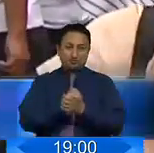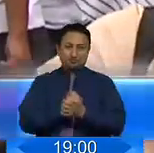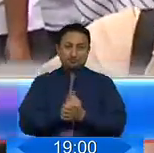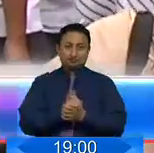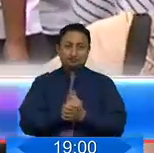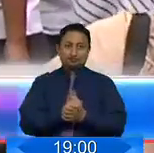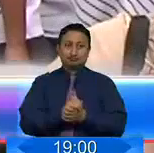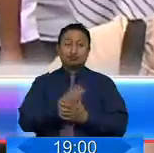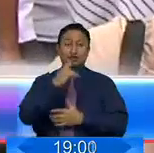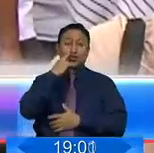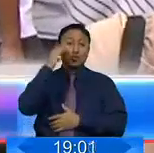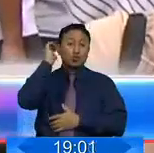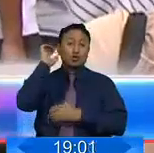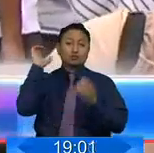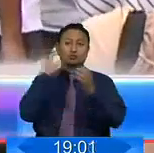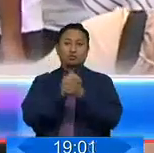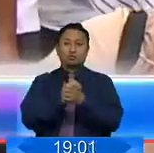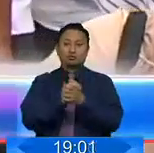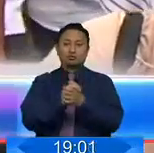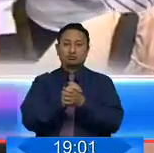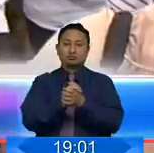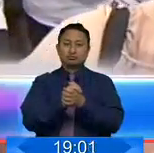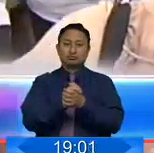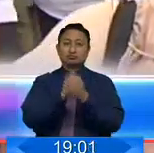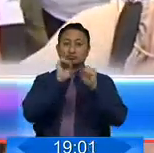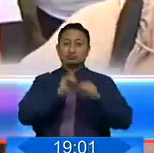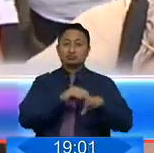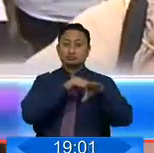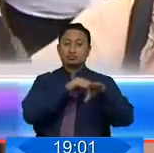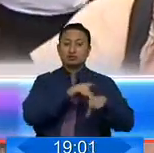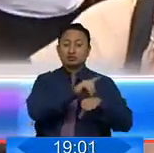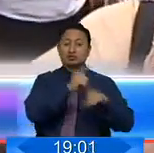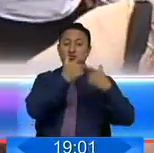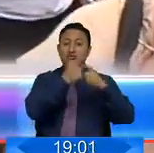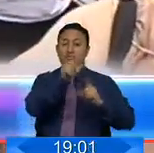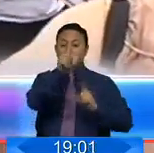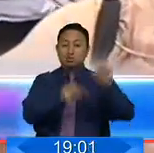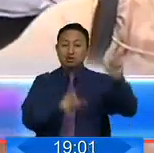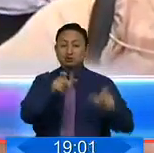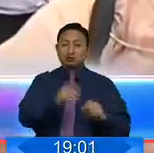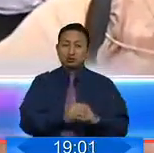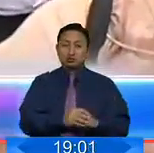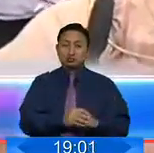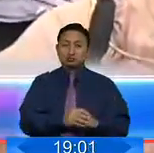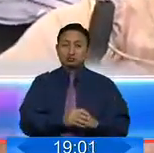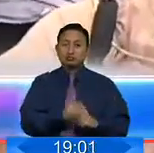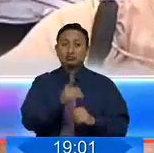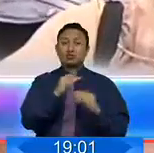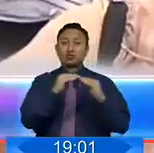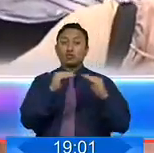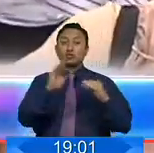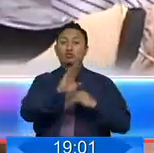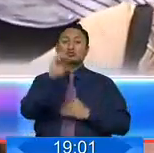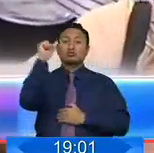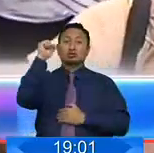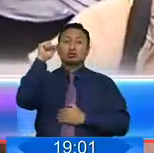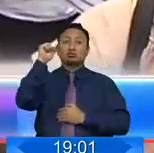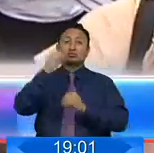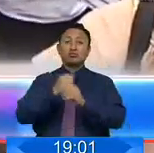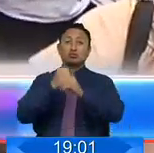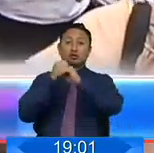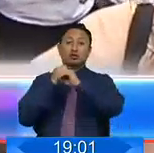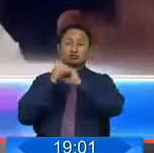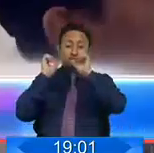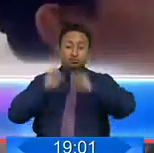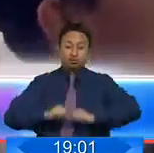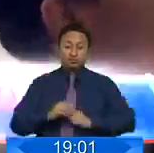entre hombres y mujeres. Se fundará en el libre consentimiento de las personas contrayentes y en la igualdad de sus derechos, obligaciones y capacidad